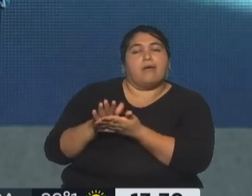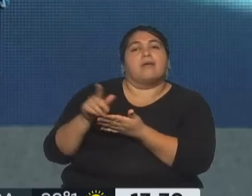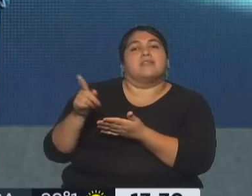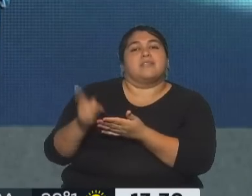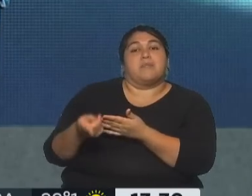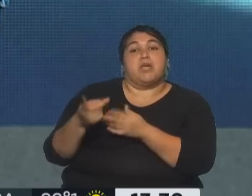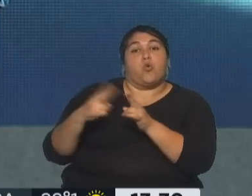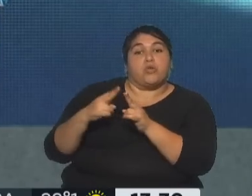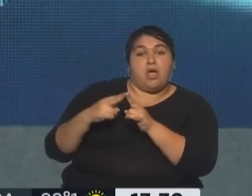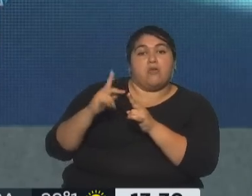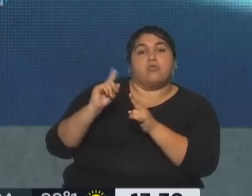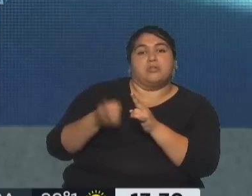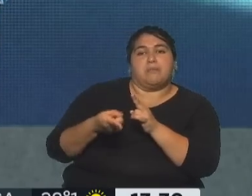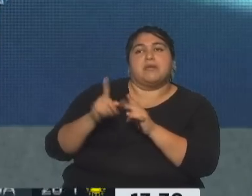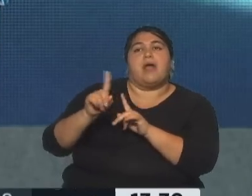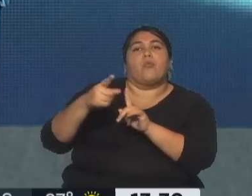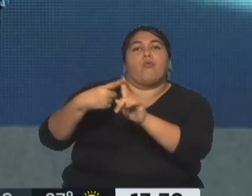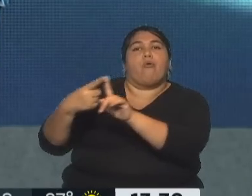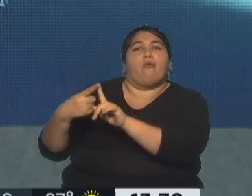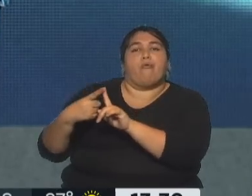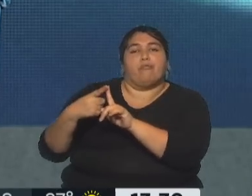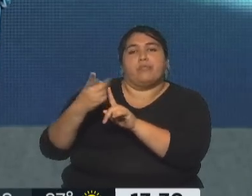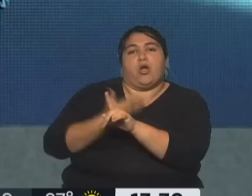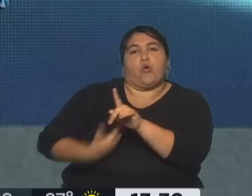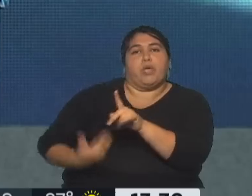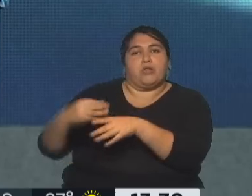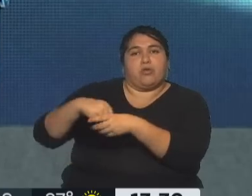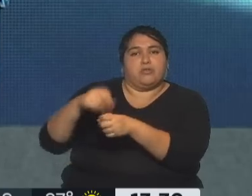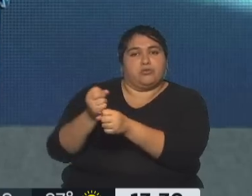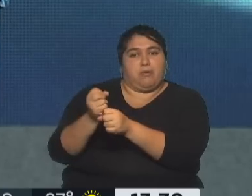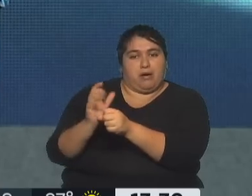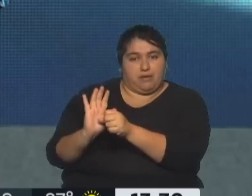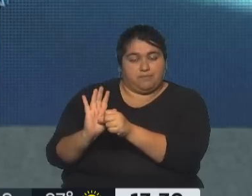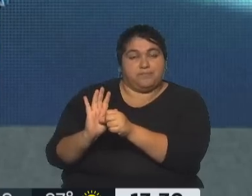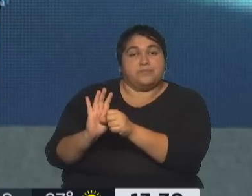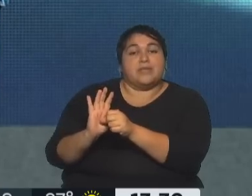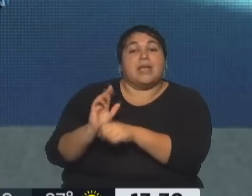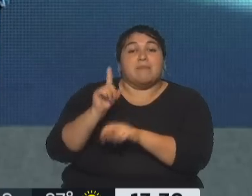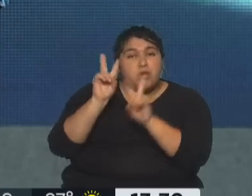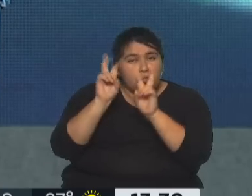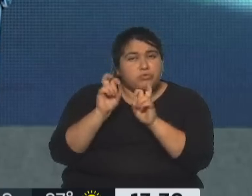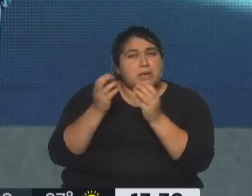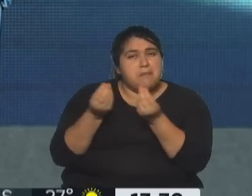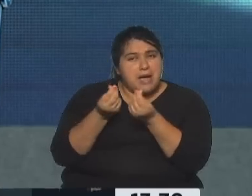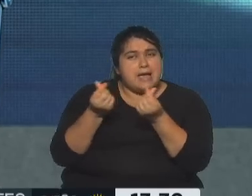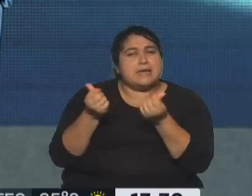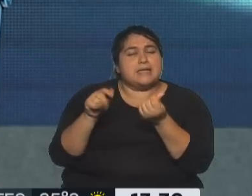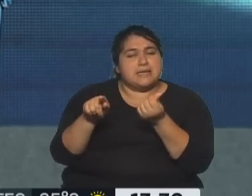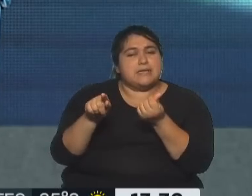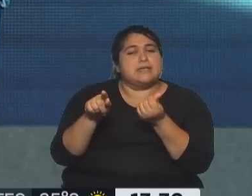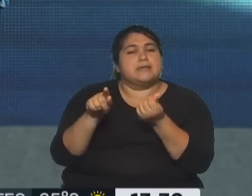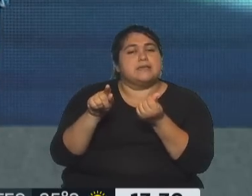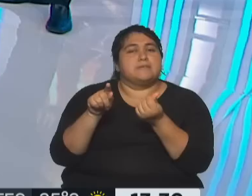entre su cuñado y algunos nombramientos estatales vinculados a estas empresas. Pero hay un tema acá que se relaciona con el